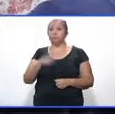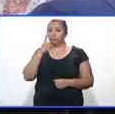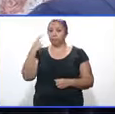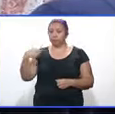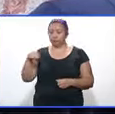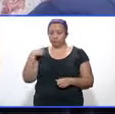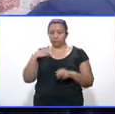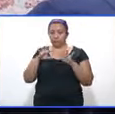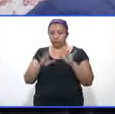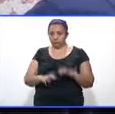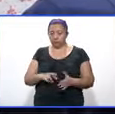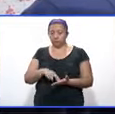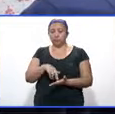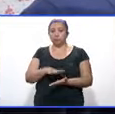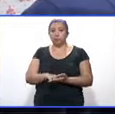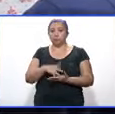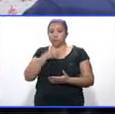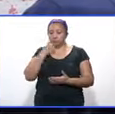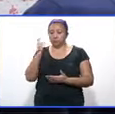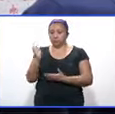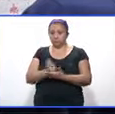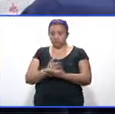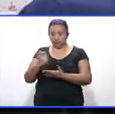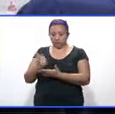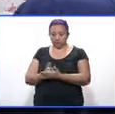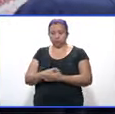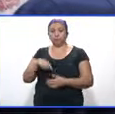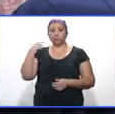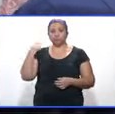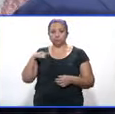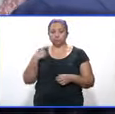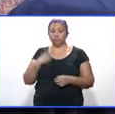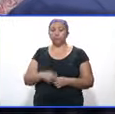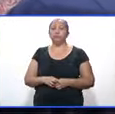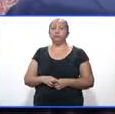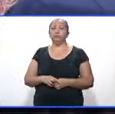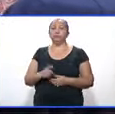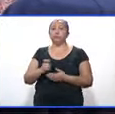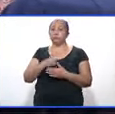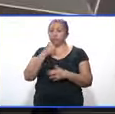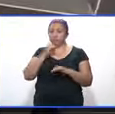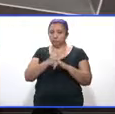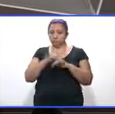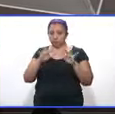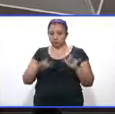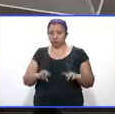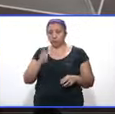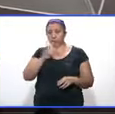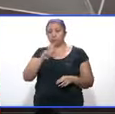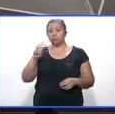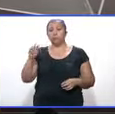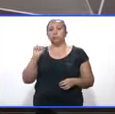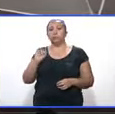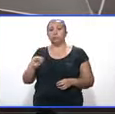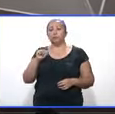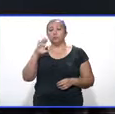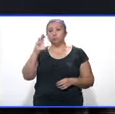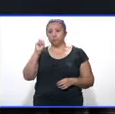queja electrónica y el registro de despachos de cobranza, y para quejas por malas prácticas de cobro en la página de internet